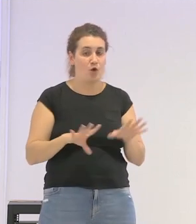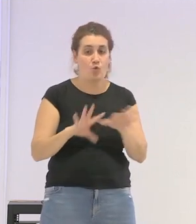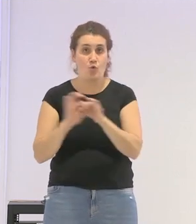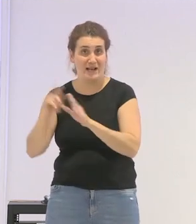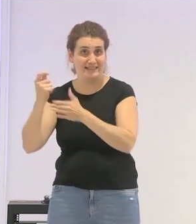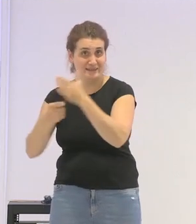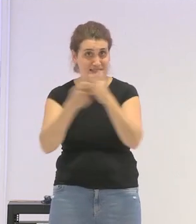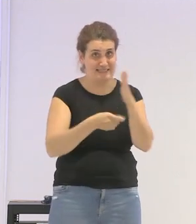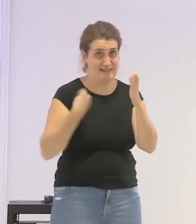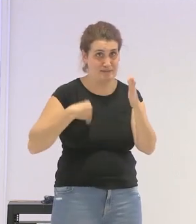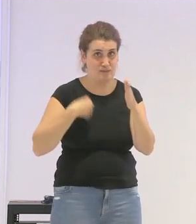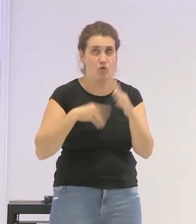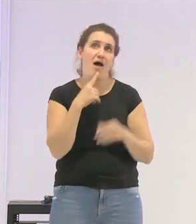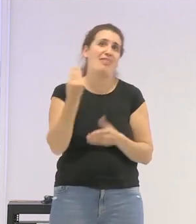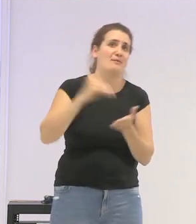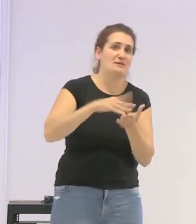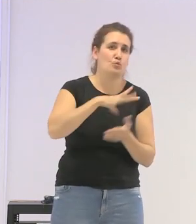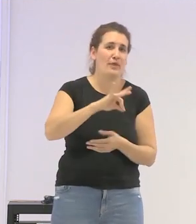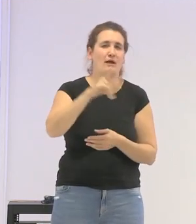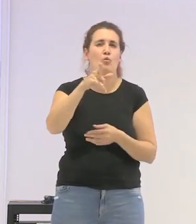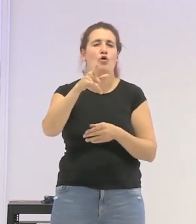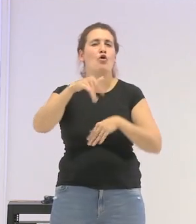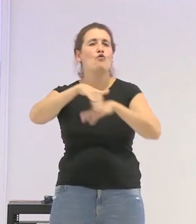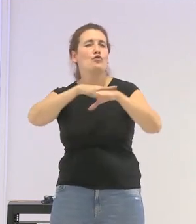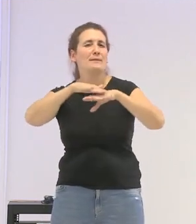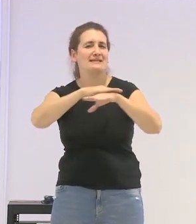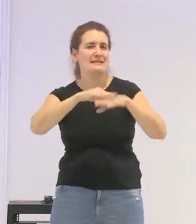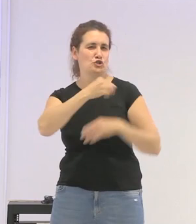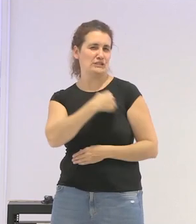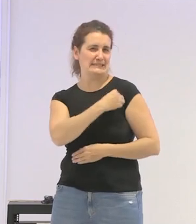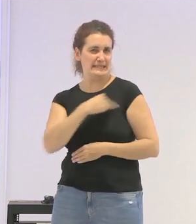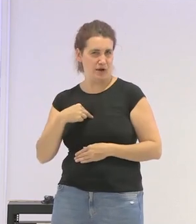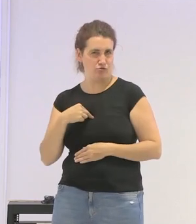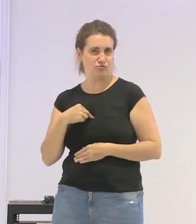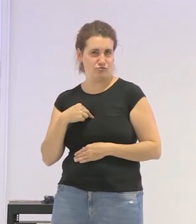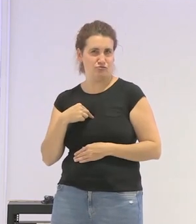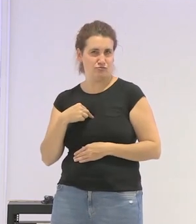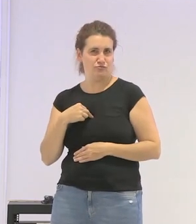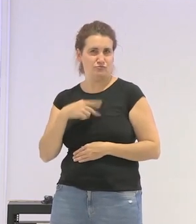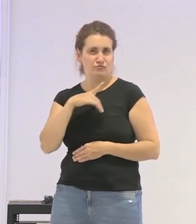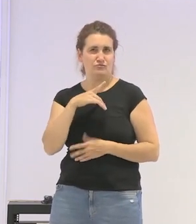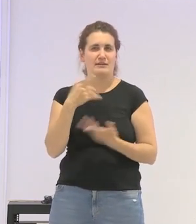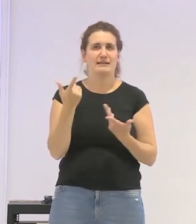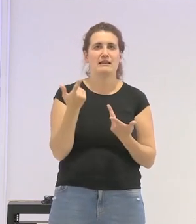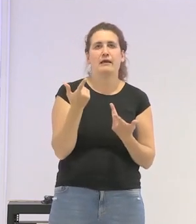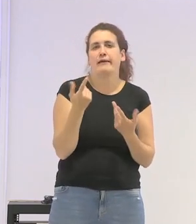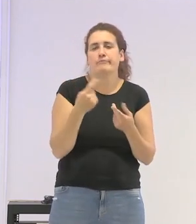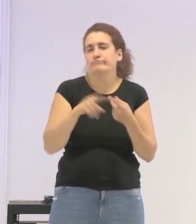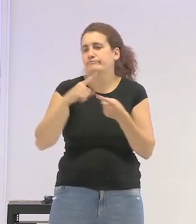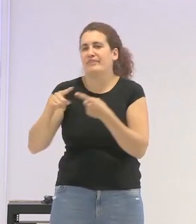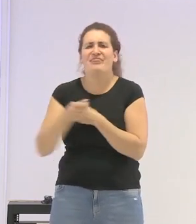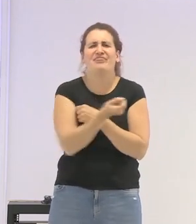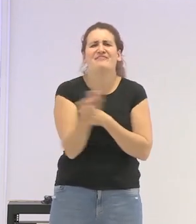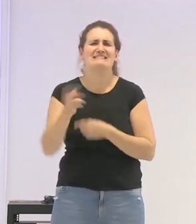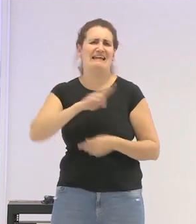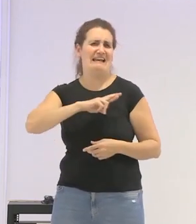extremas derechas, que además pueden ser fundamentalismos cristianos, pero de todo tipo de credos, neopentecostales, evangélicos, pueden ser